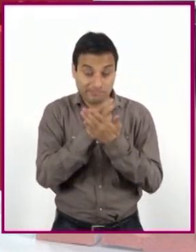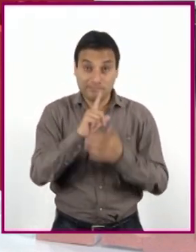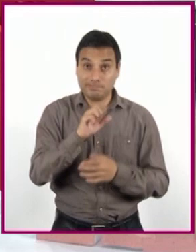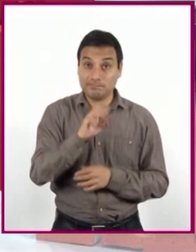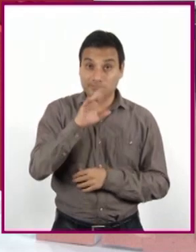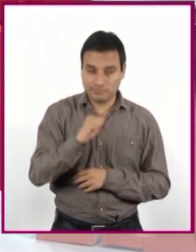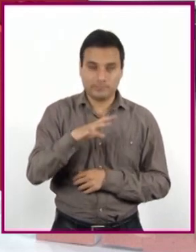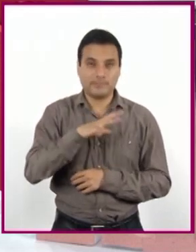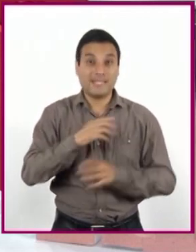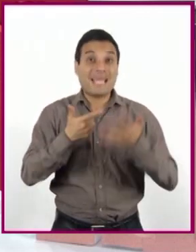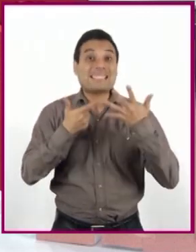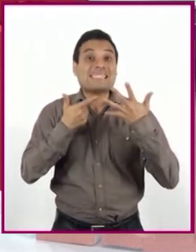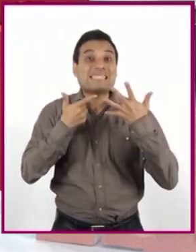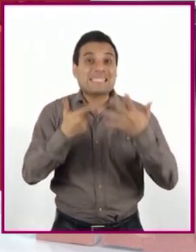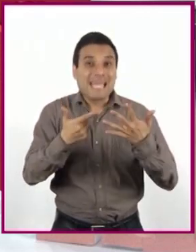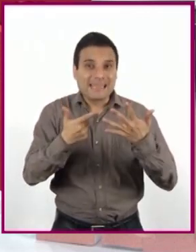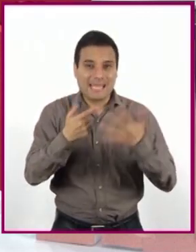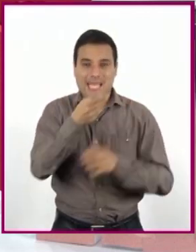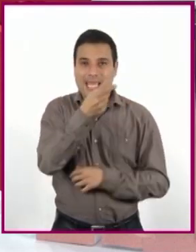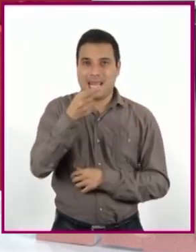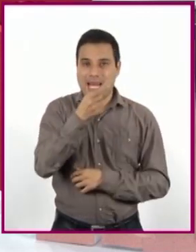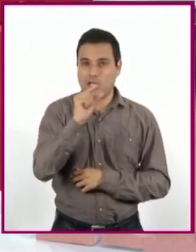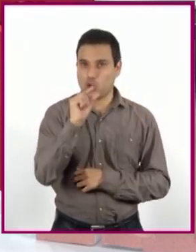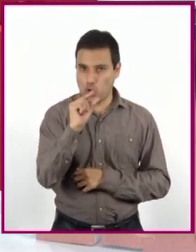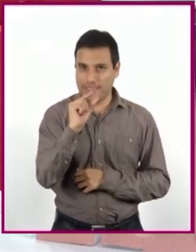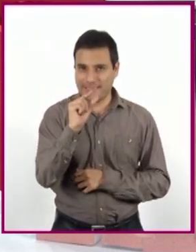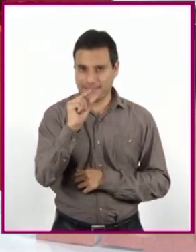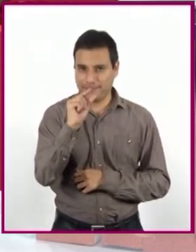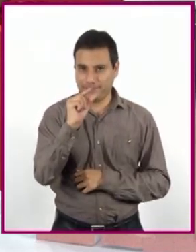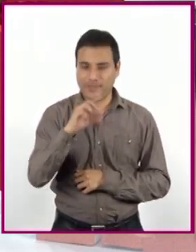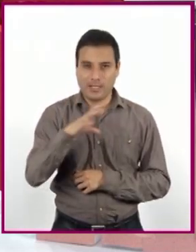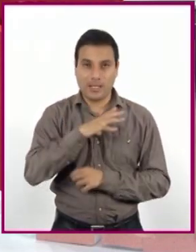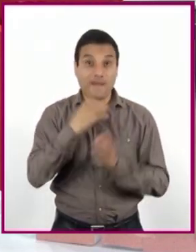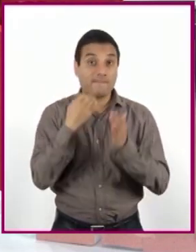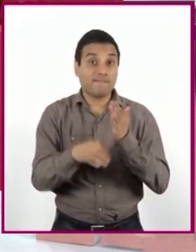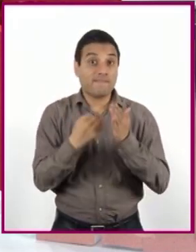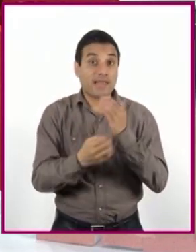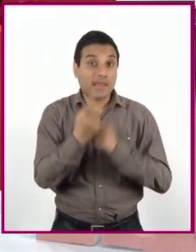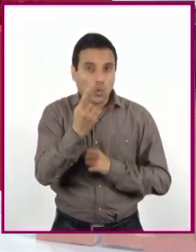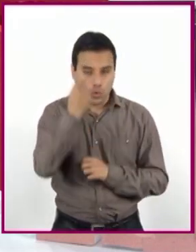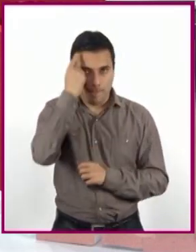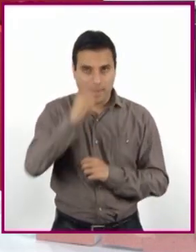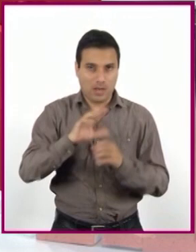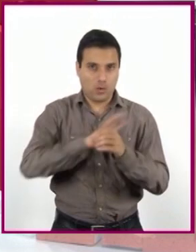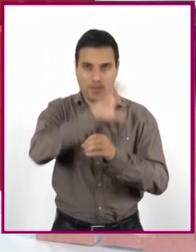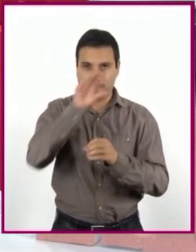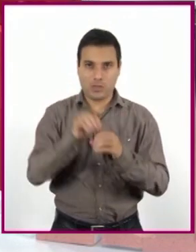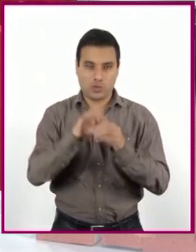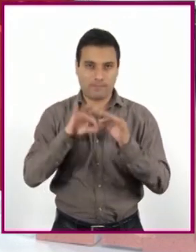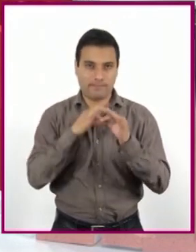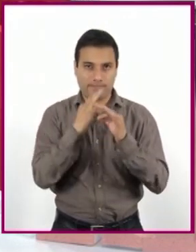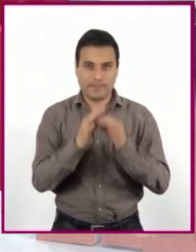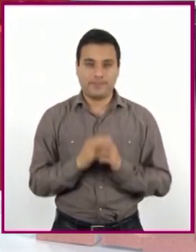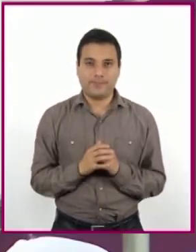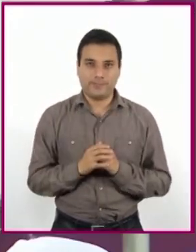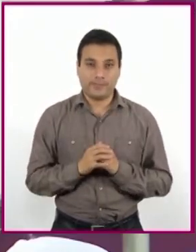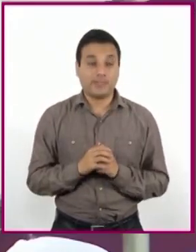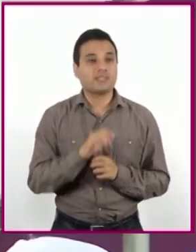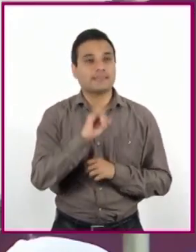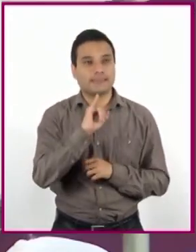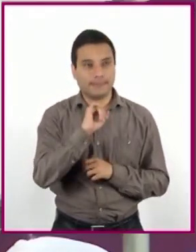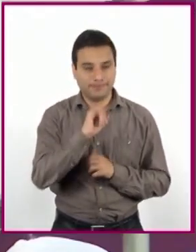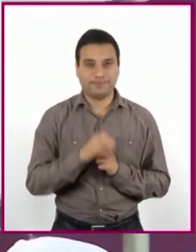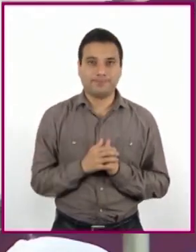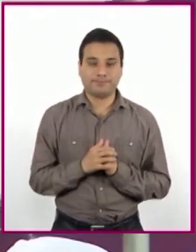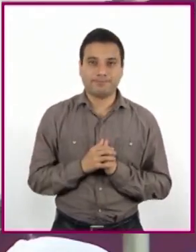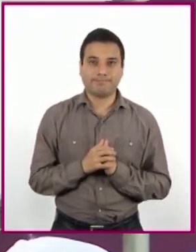7 electrones de valencia, solo le falta un electrón para completar su órbita o nivel de energía. Muy cierto.